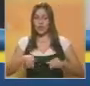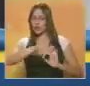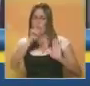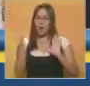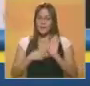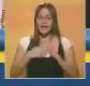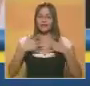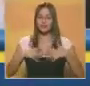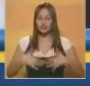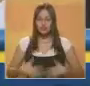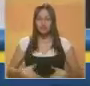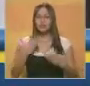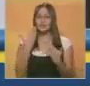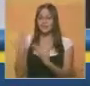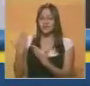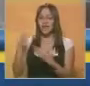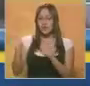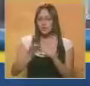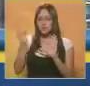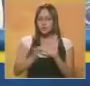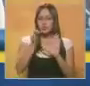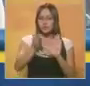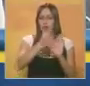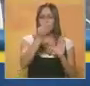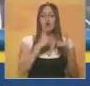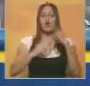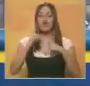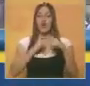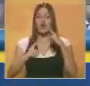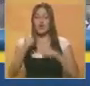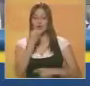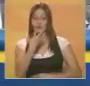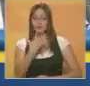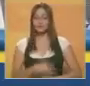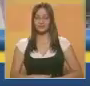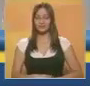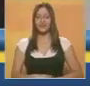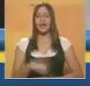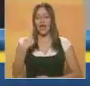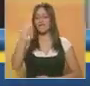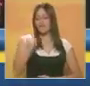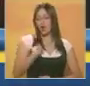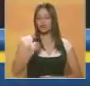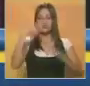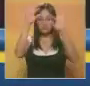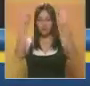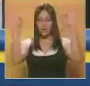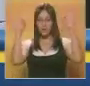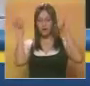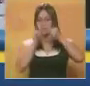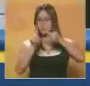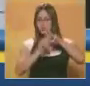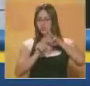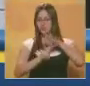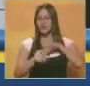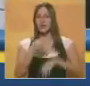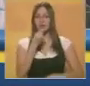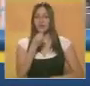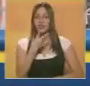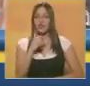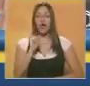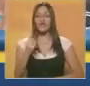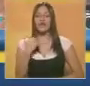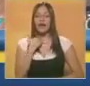en algodón y seda con detalles bordados en hilos de colores vibrantes, así como bolsos, sombreros y demás accesorios que no